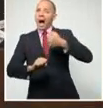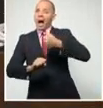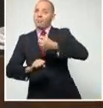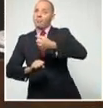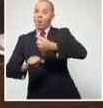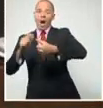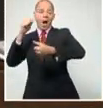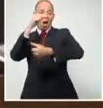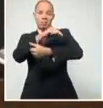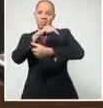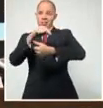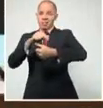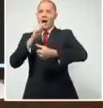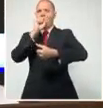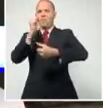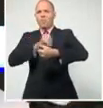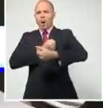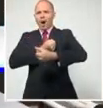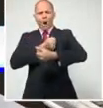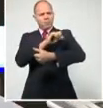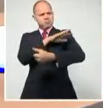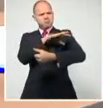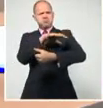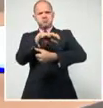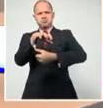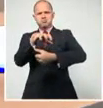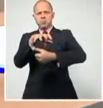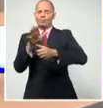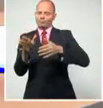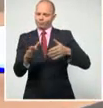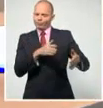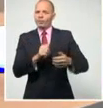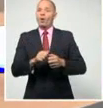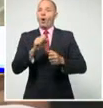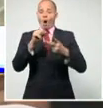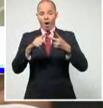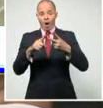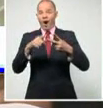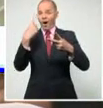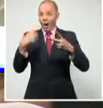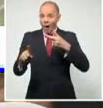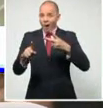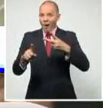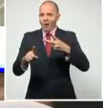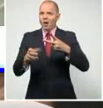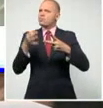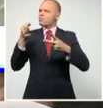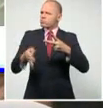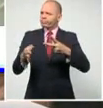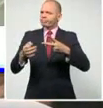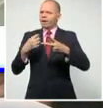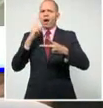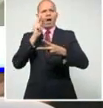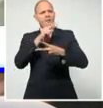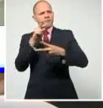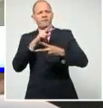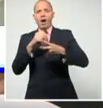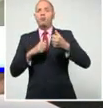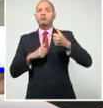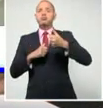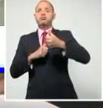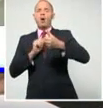cerdo estudio o producción al detectarse también un camión